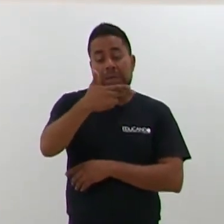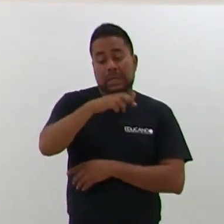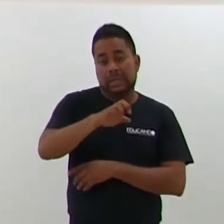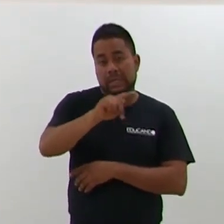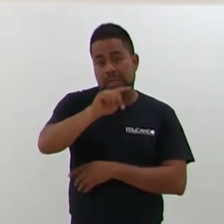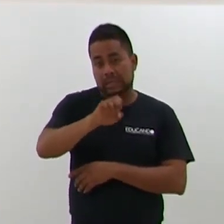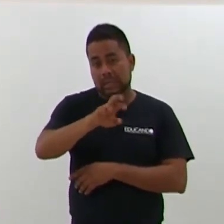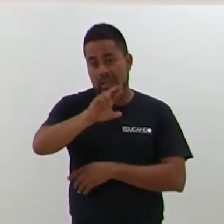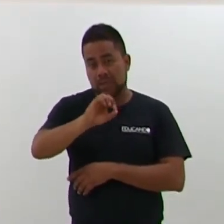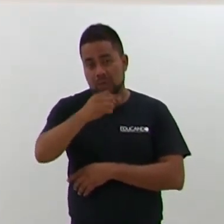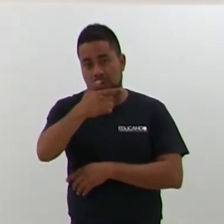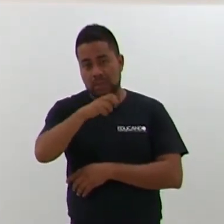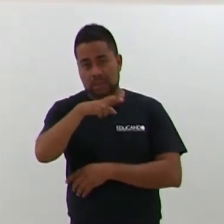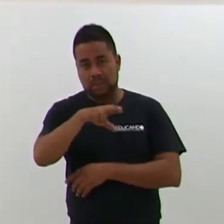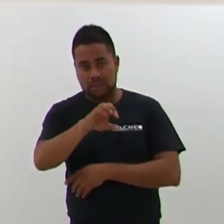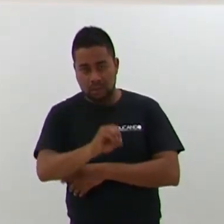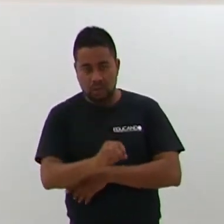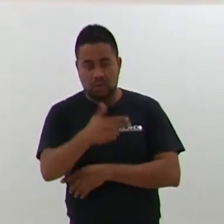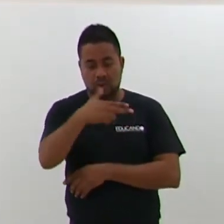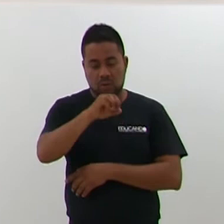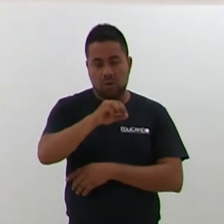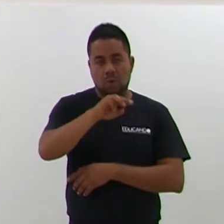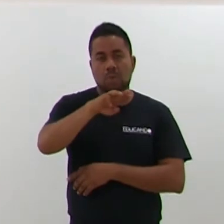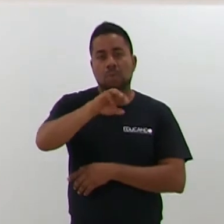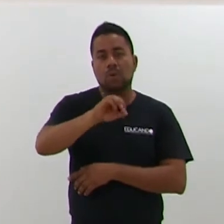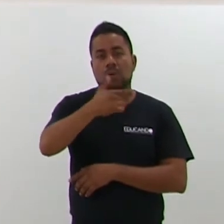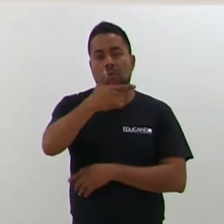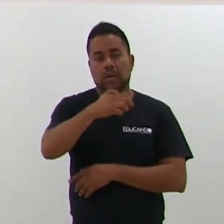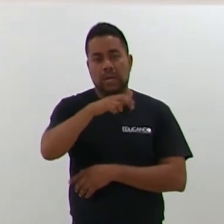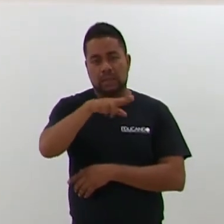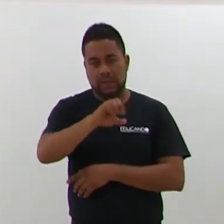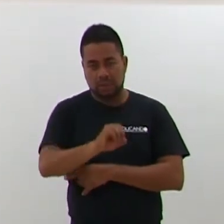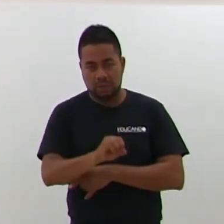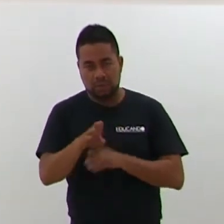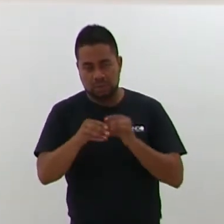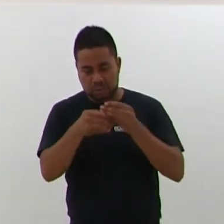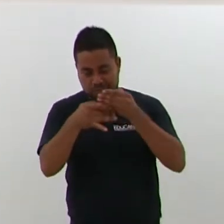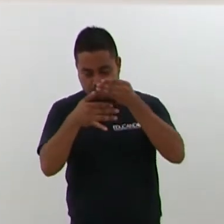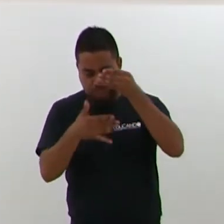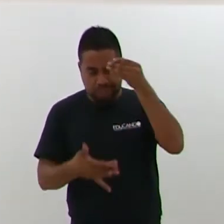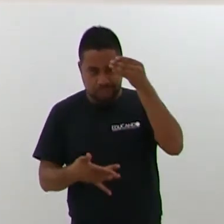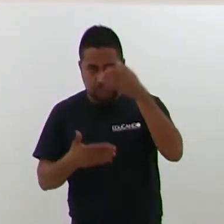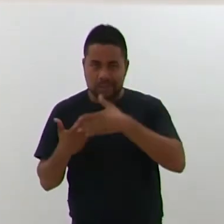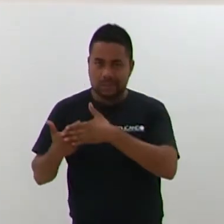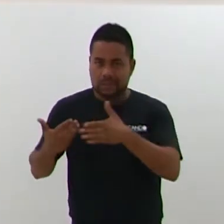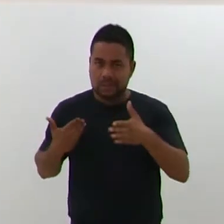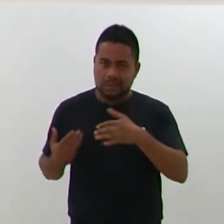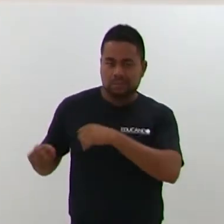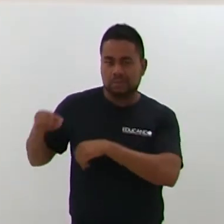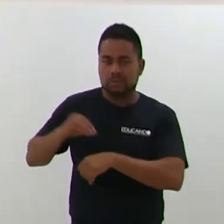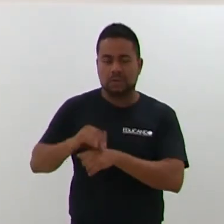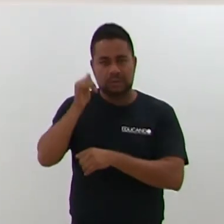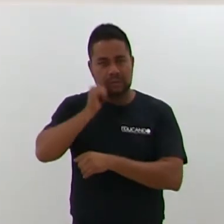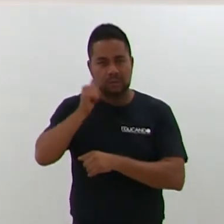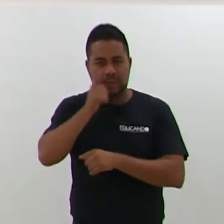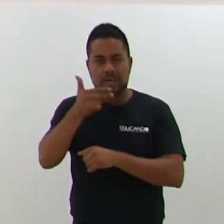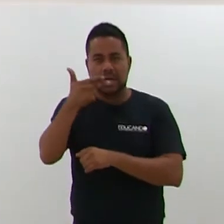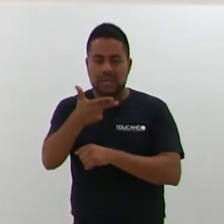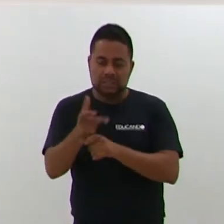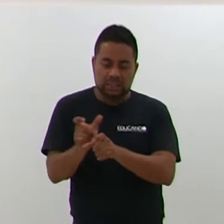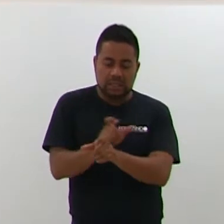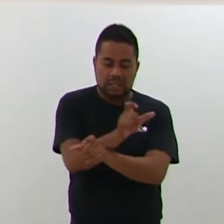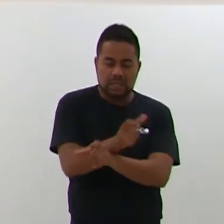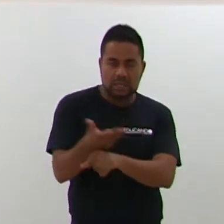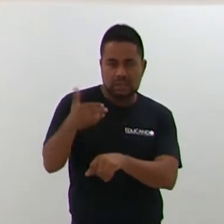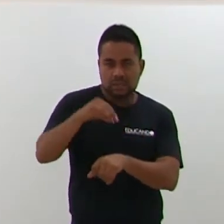Bueno, entonces todas ellas que utilicen estas palabras antes deben llevar su letra H, no se